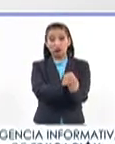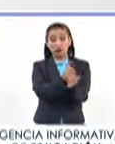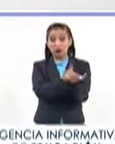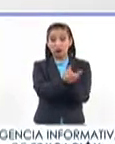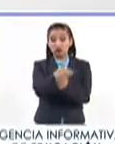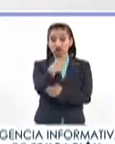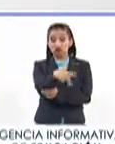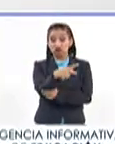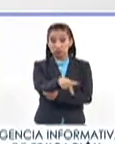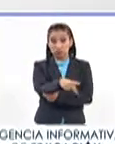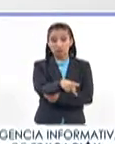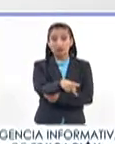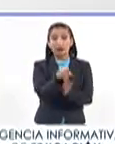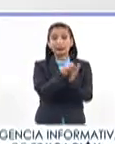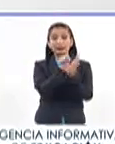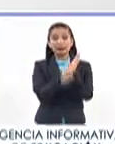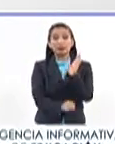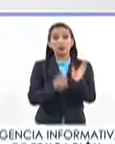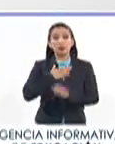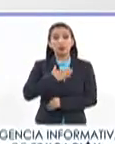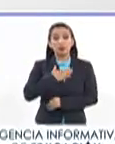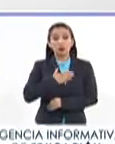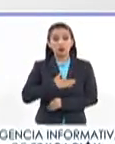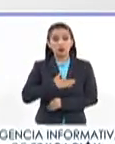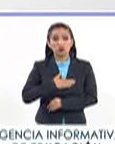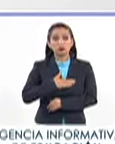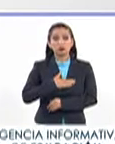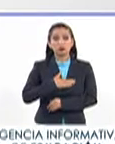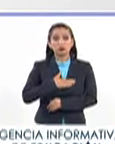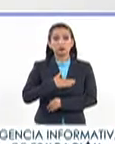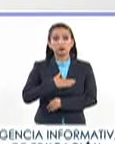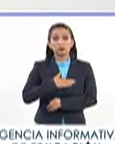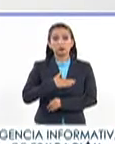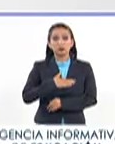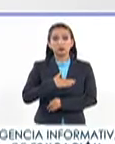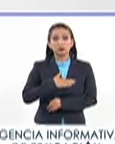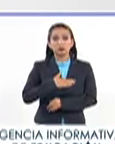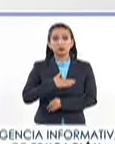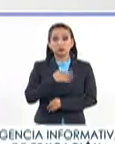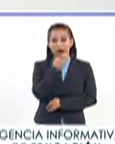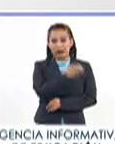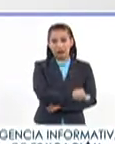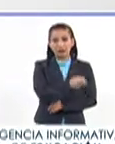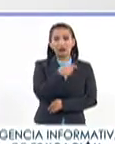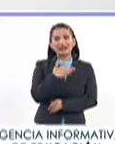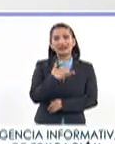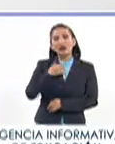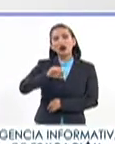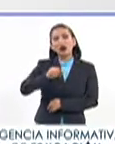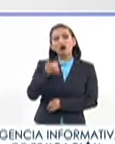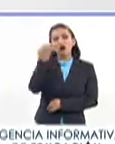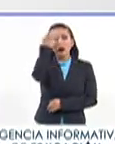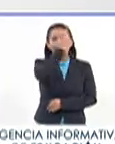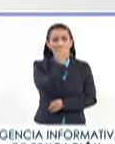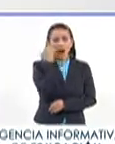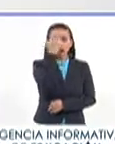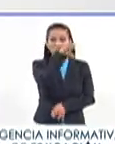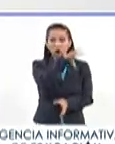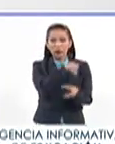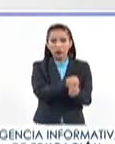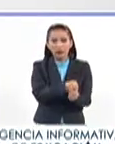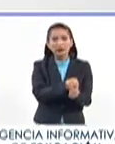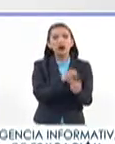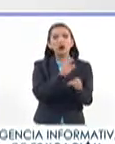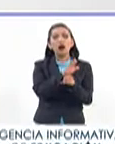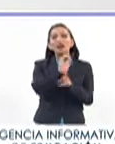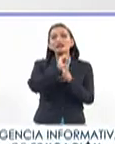los derechos, el sistema de justicia, en este caso y en otros, tiene que hacer una evaluación integral de